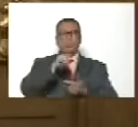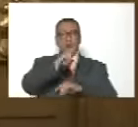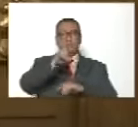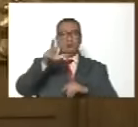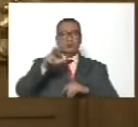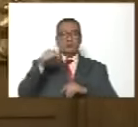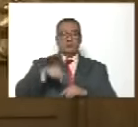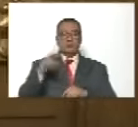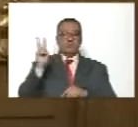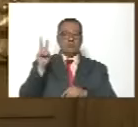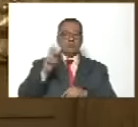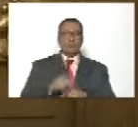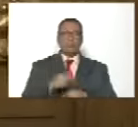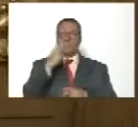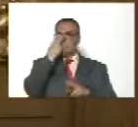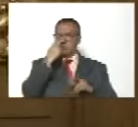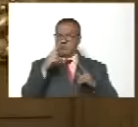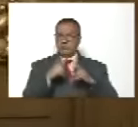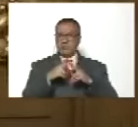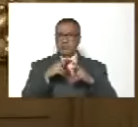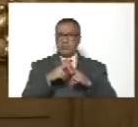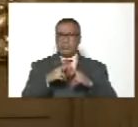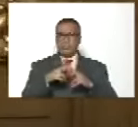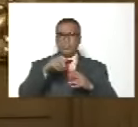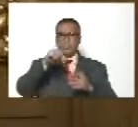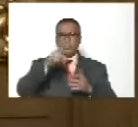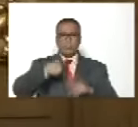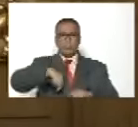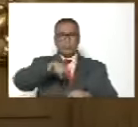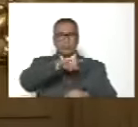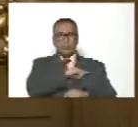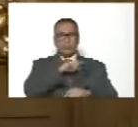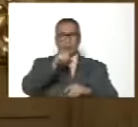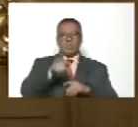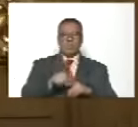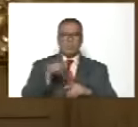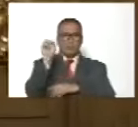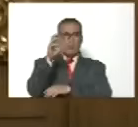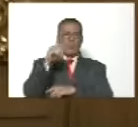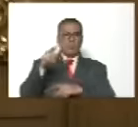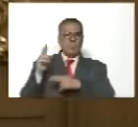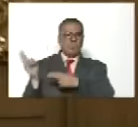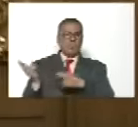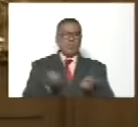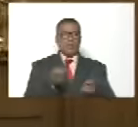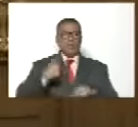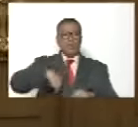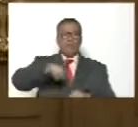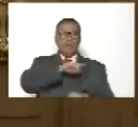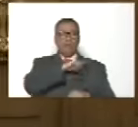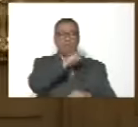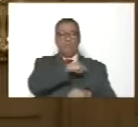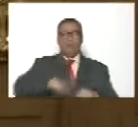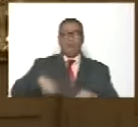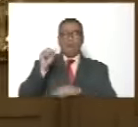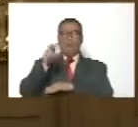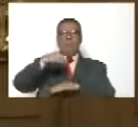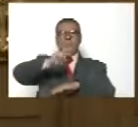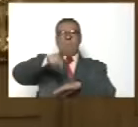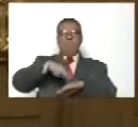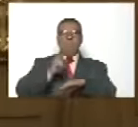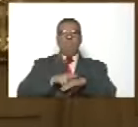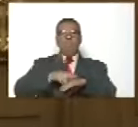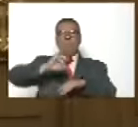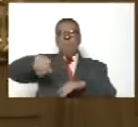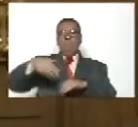2023, visitó la sede de nuestro Parlamento, fue recibido por nuestro presidente de la Asamblea Nacional, doctor